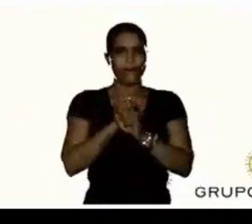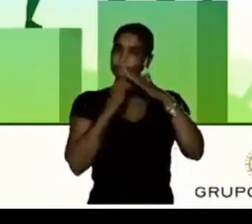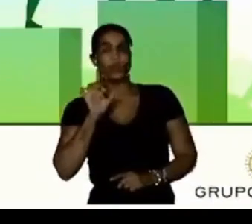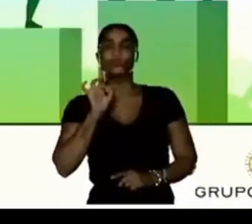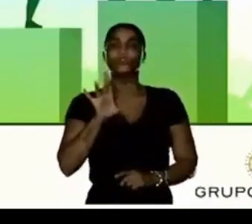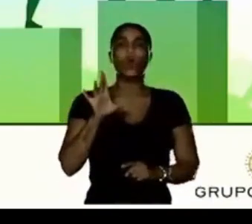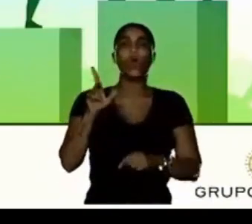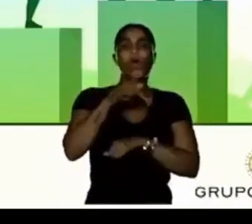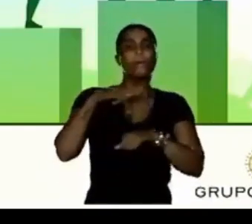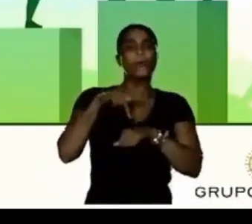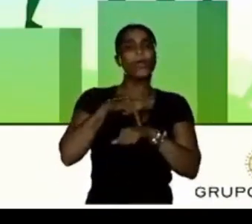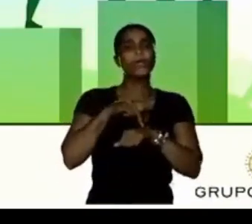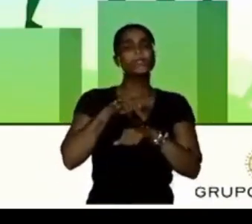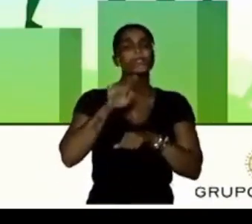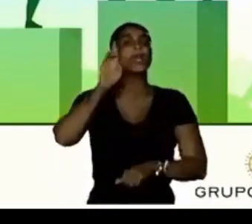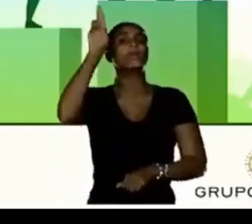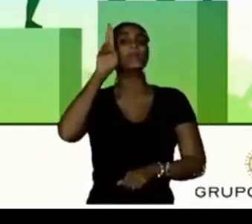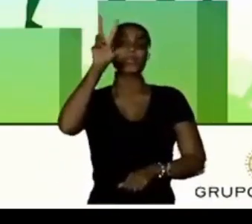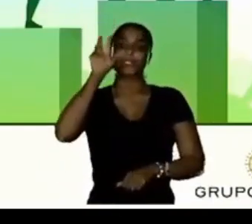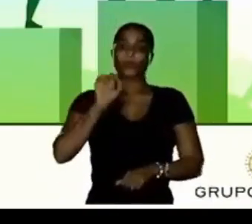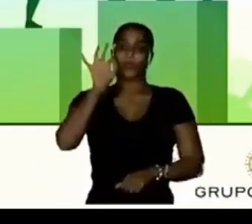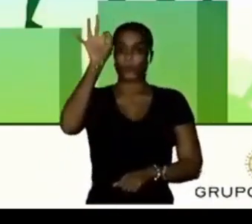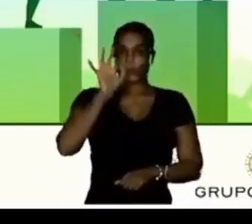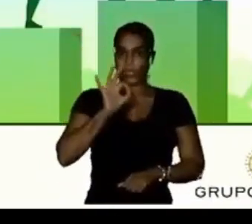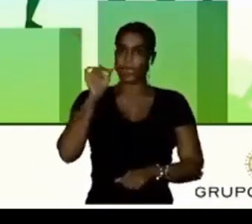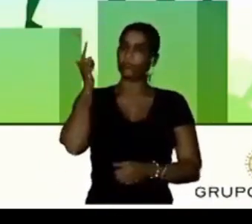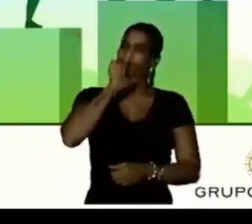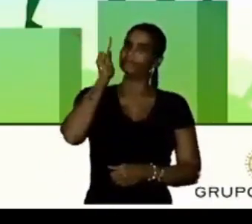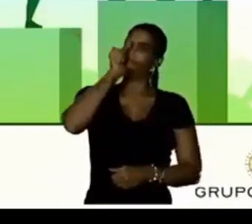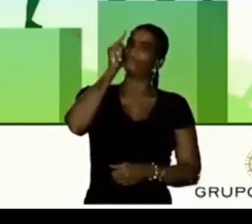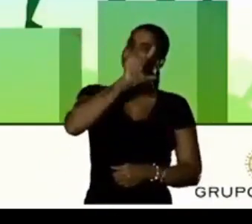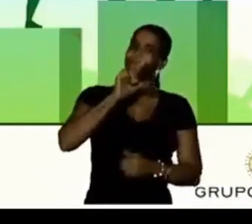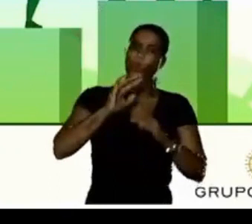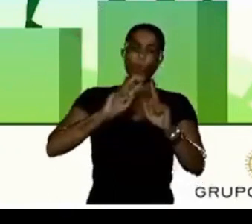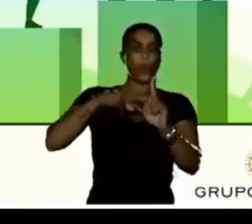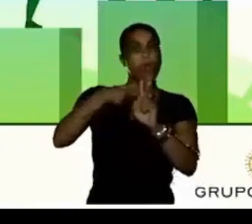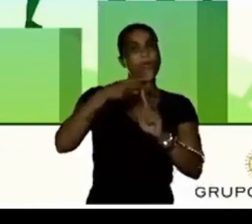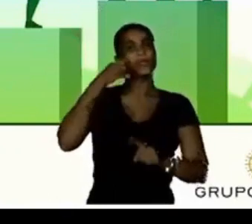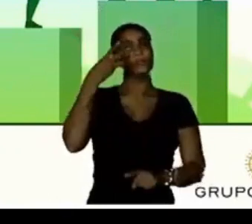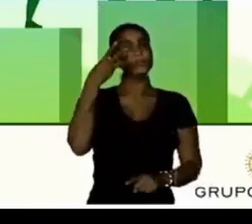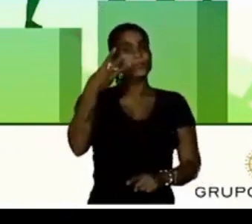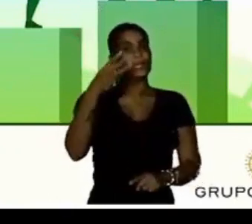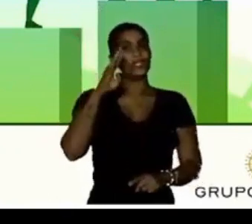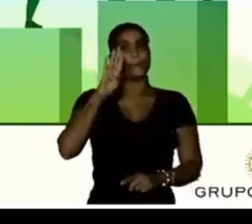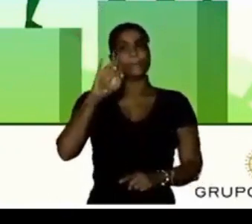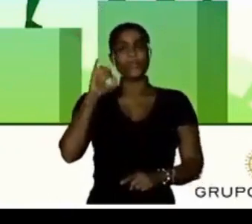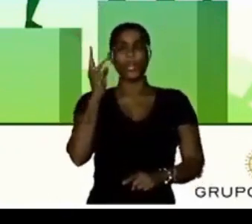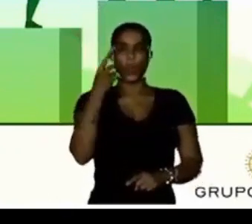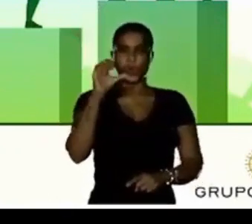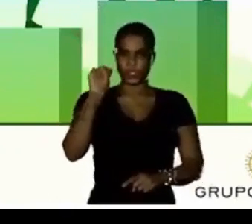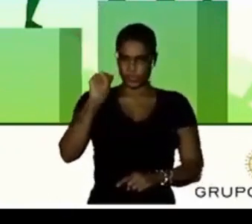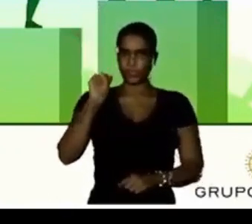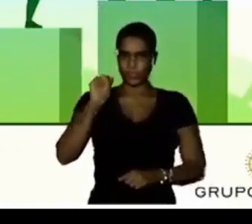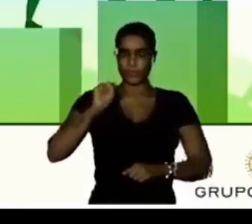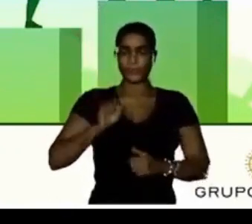2021. El grupo solo en los países representa más del 50% de la facturación. Tenemos una meta de 3 billones. Estamos hablando